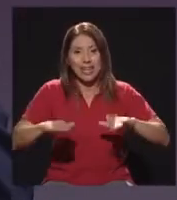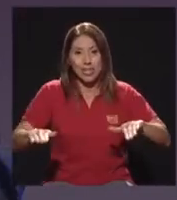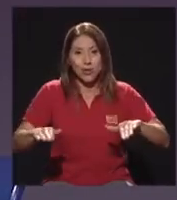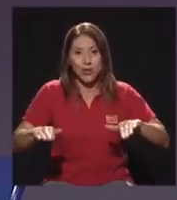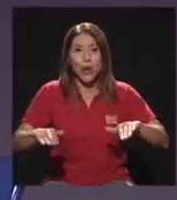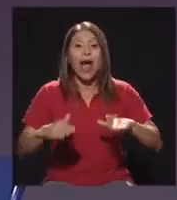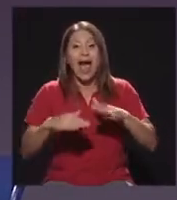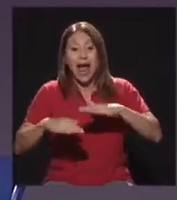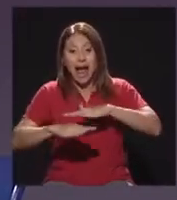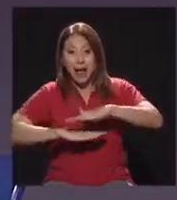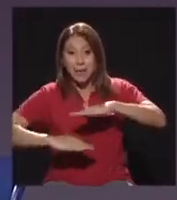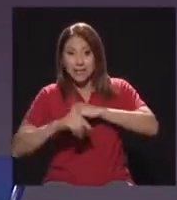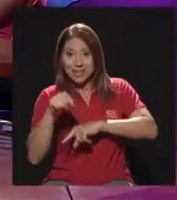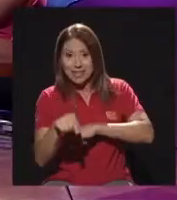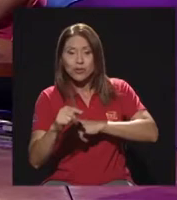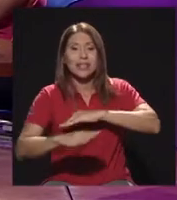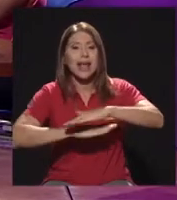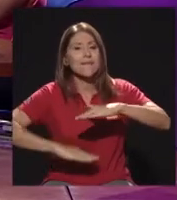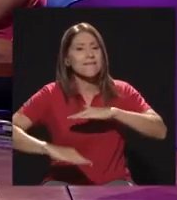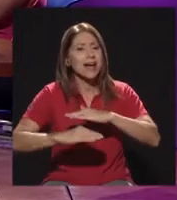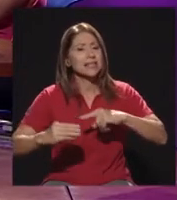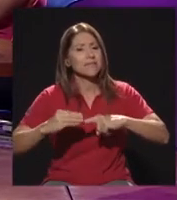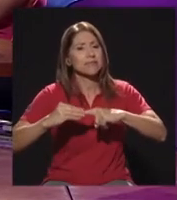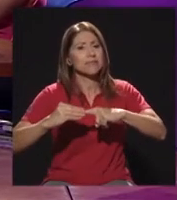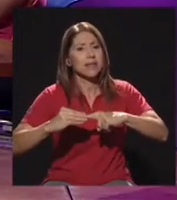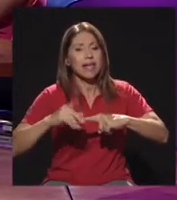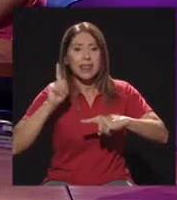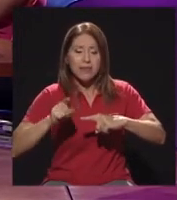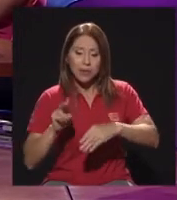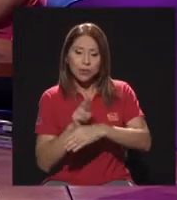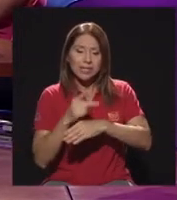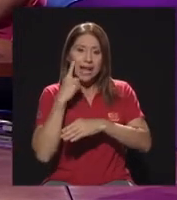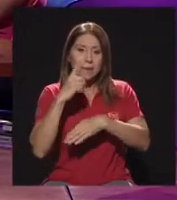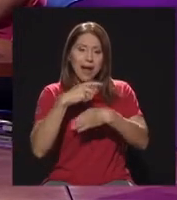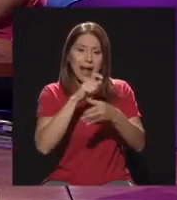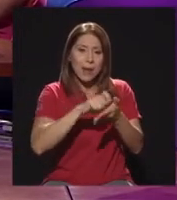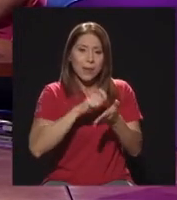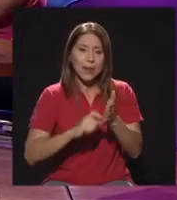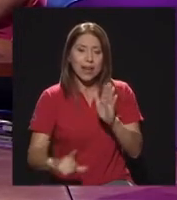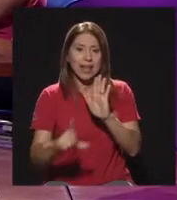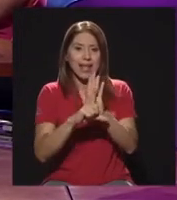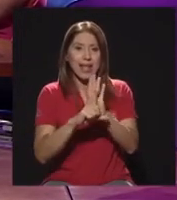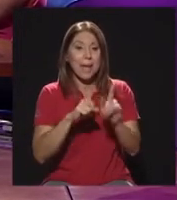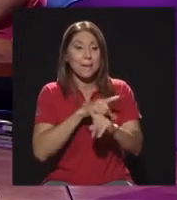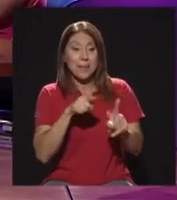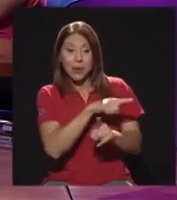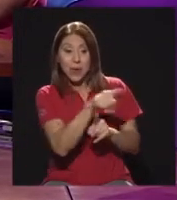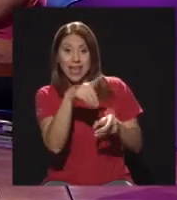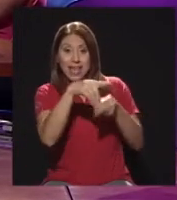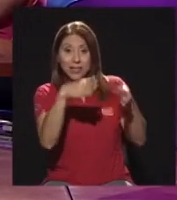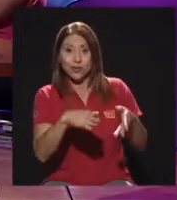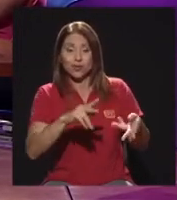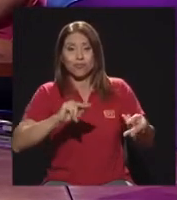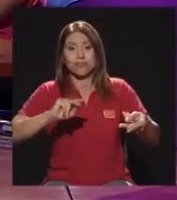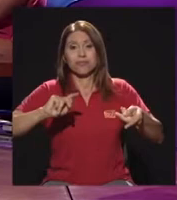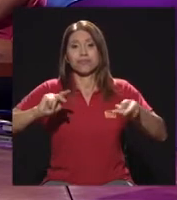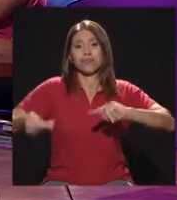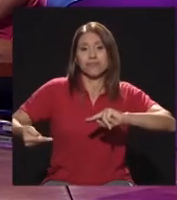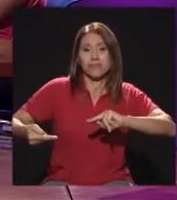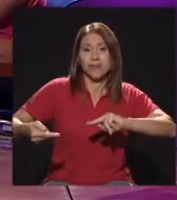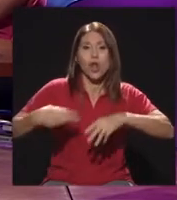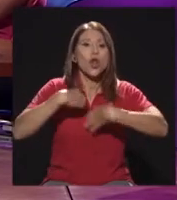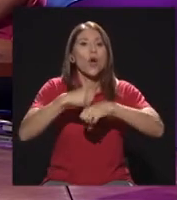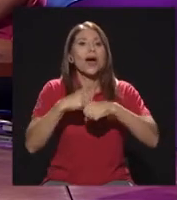base fundamental sobre la cual deberían legislar pero ellos lo hacen al revés verdad lo hacen casi que como